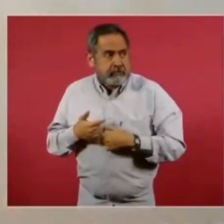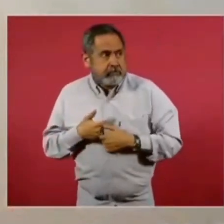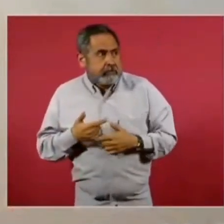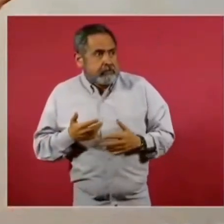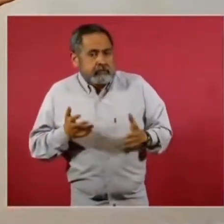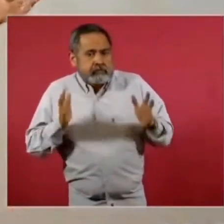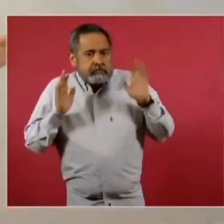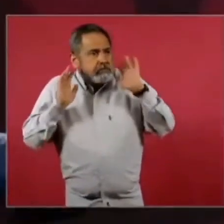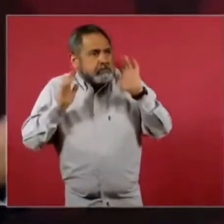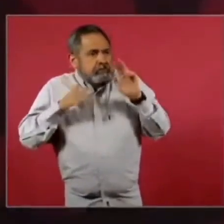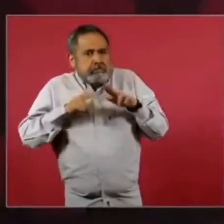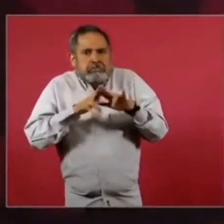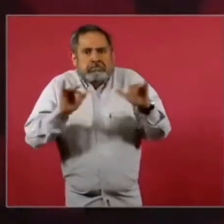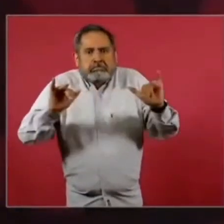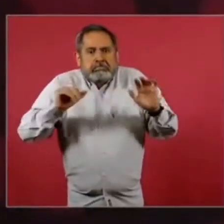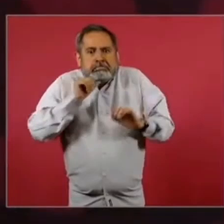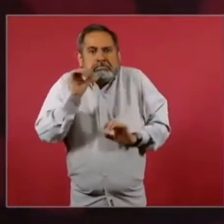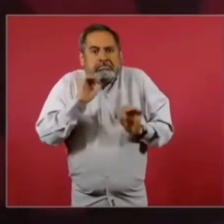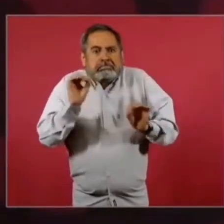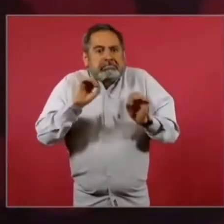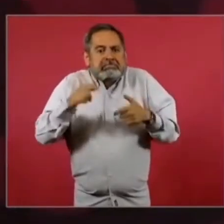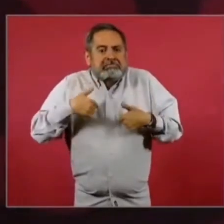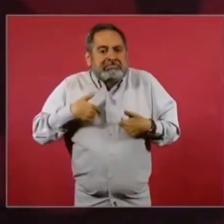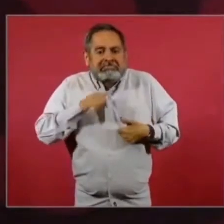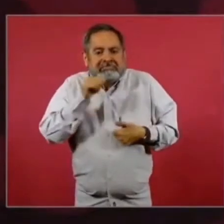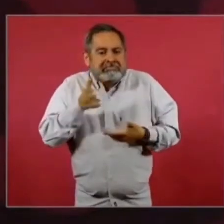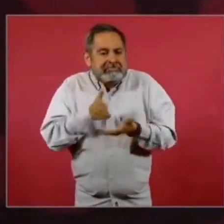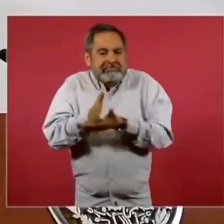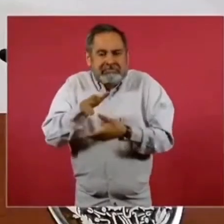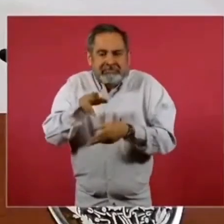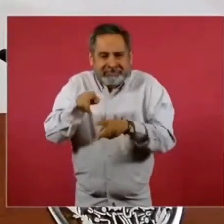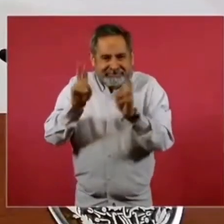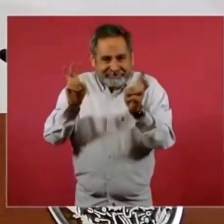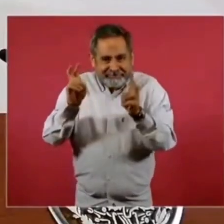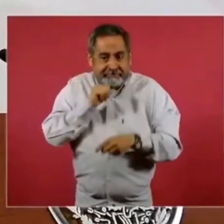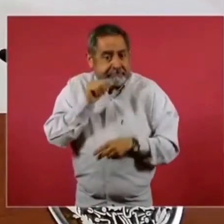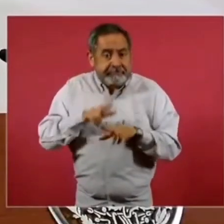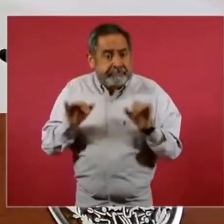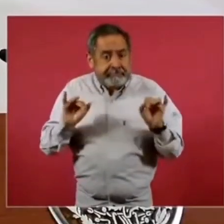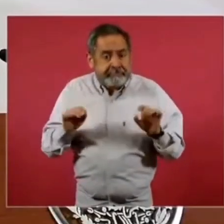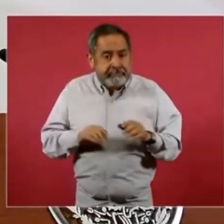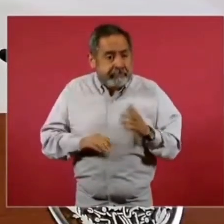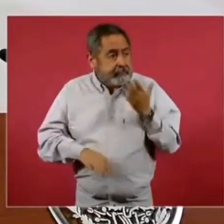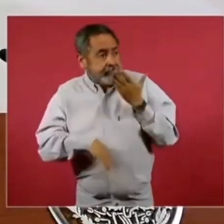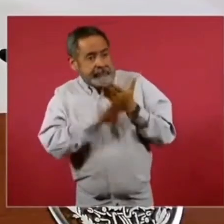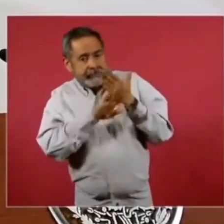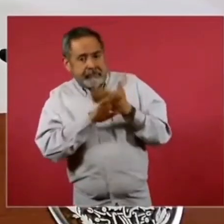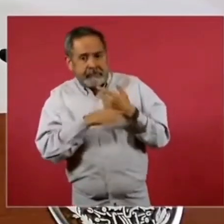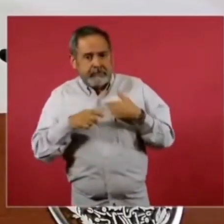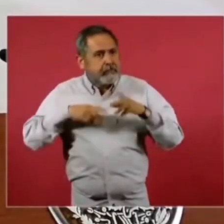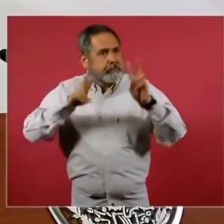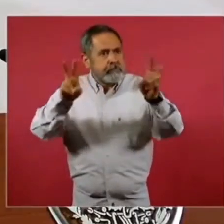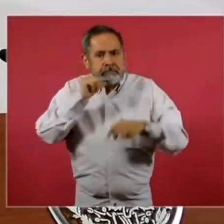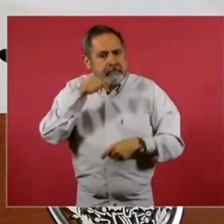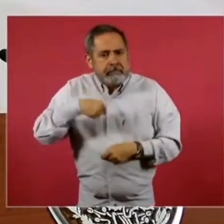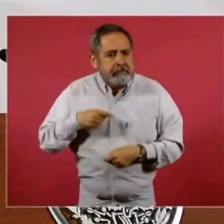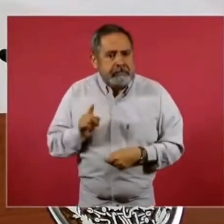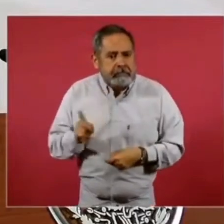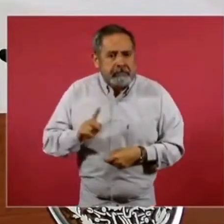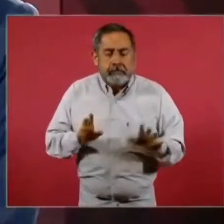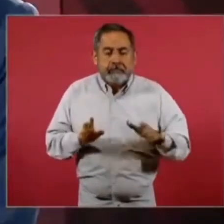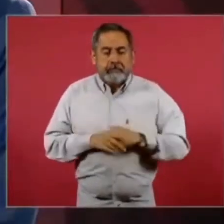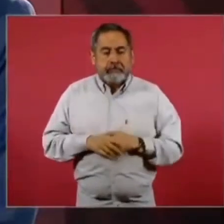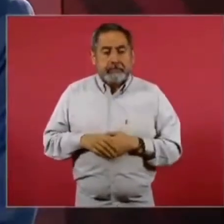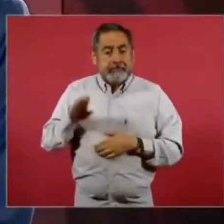no estábamos metidos en eso ni era tema